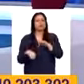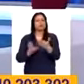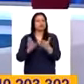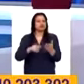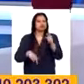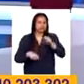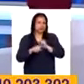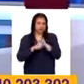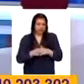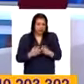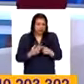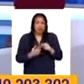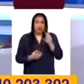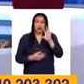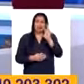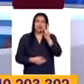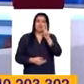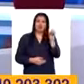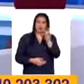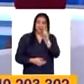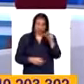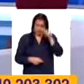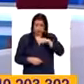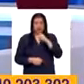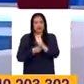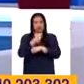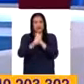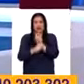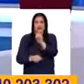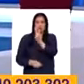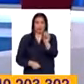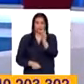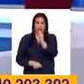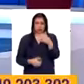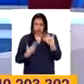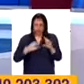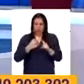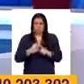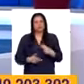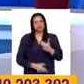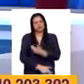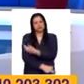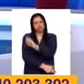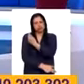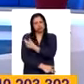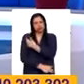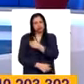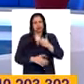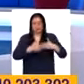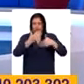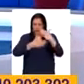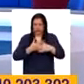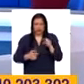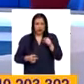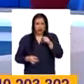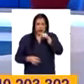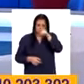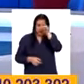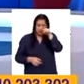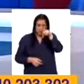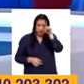país entre el año 2020 y este año 2021, cuando ya se ha iniciado el proceso de vacunación. Y en esta gráfica usted